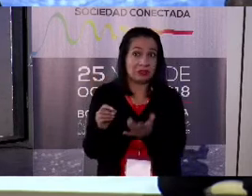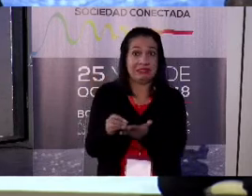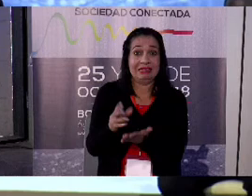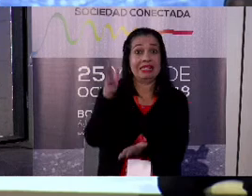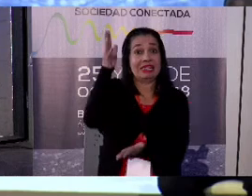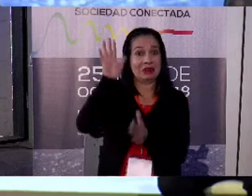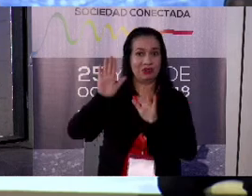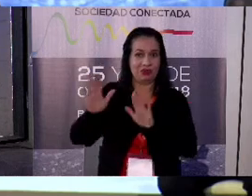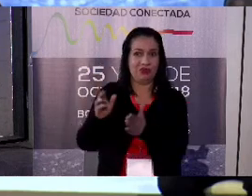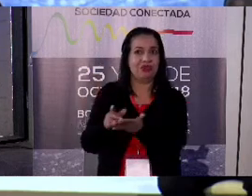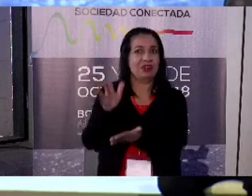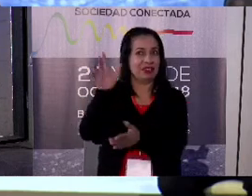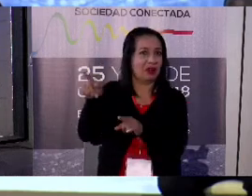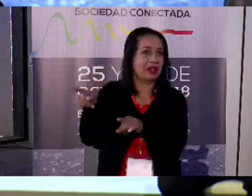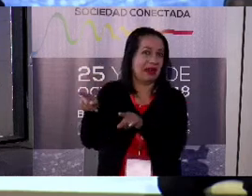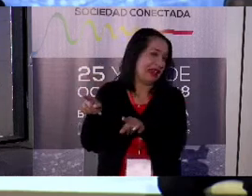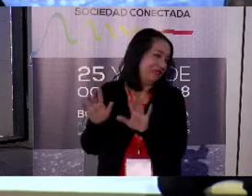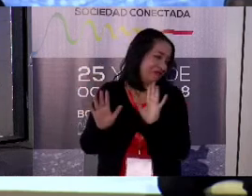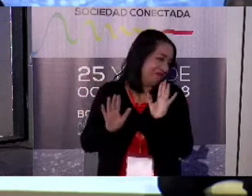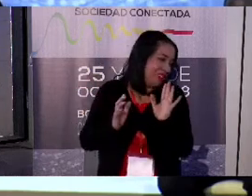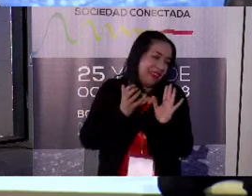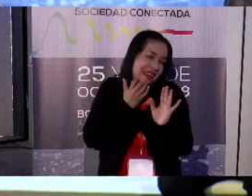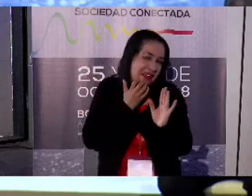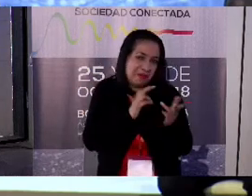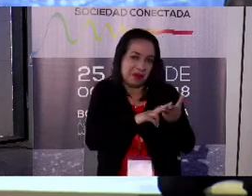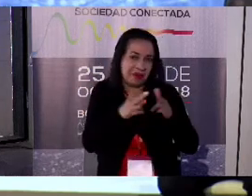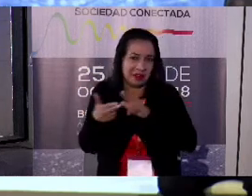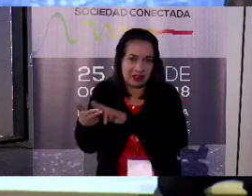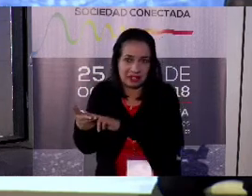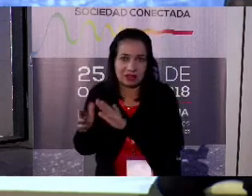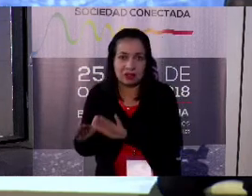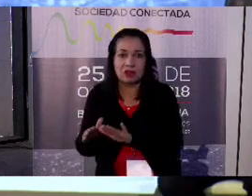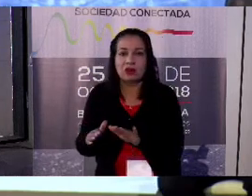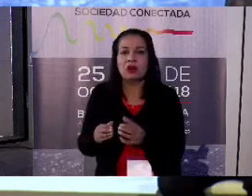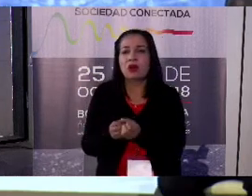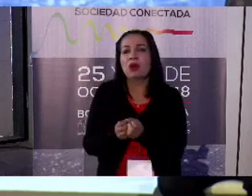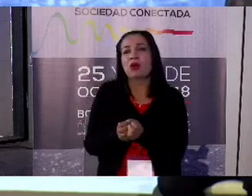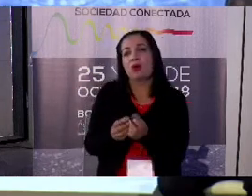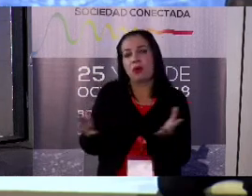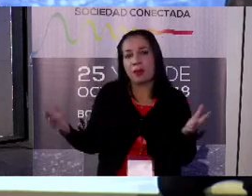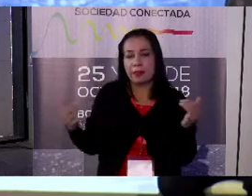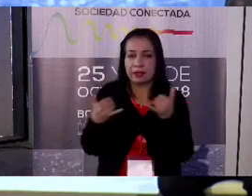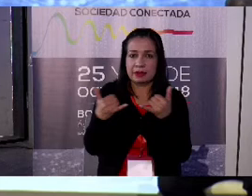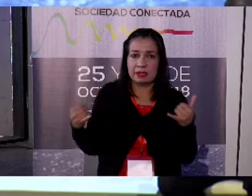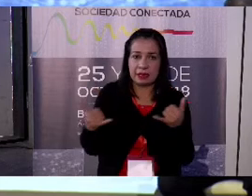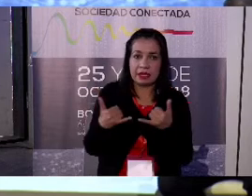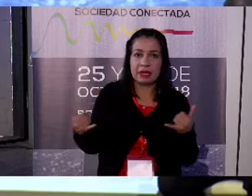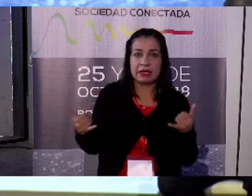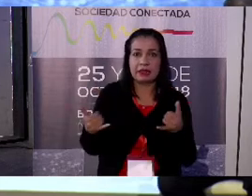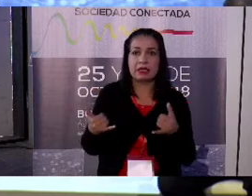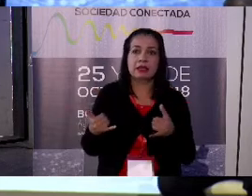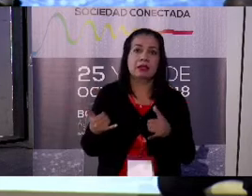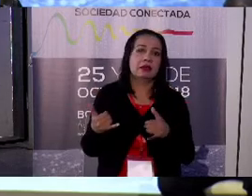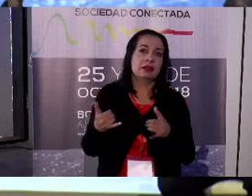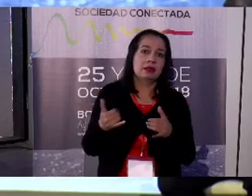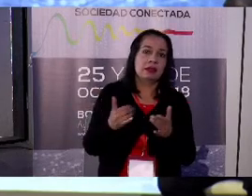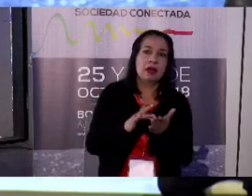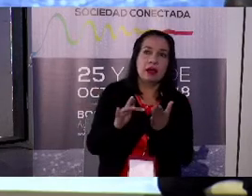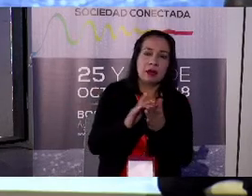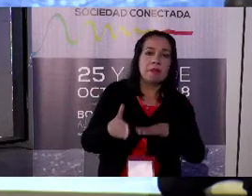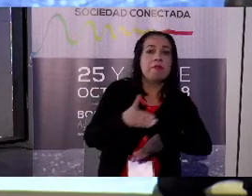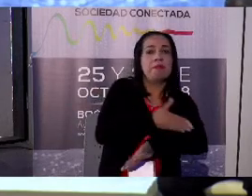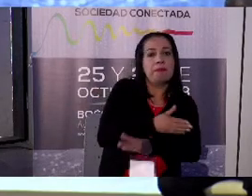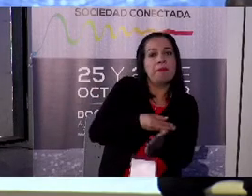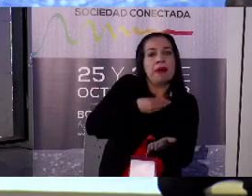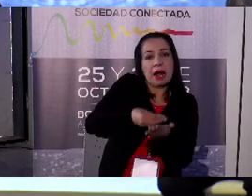la la proporción de líneas postpago y prepago es muchísimo más alta en esos dos